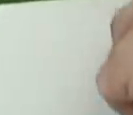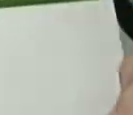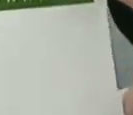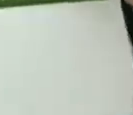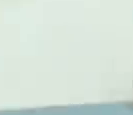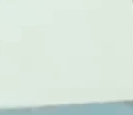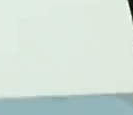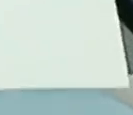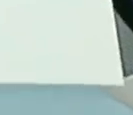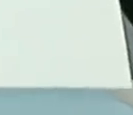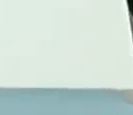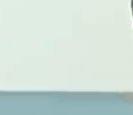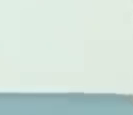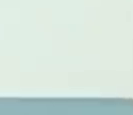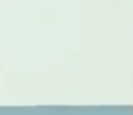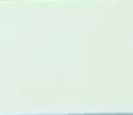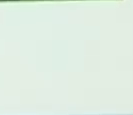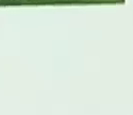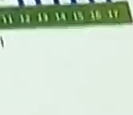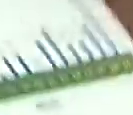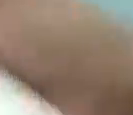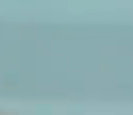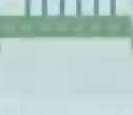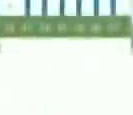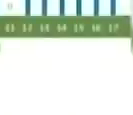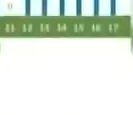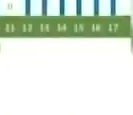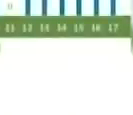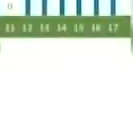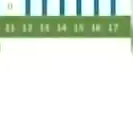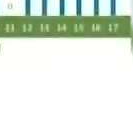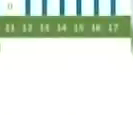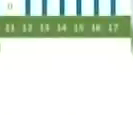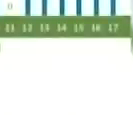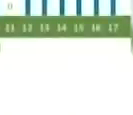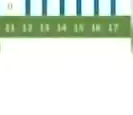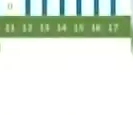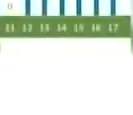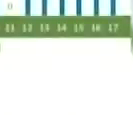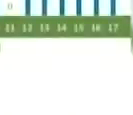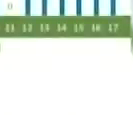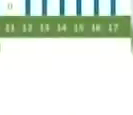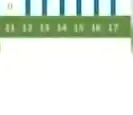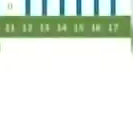el resultado de lo que estamos compartiendo con ustedes.